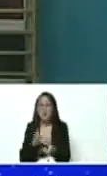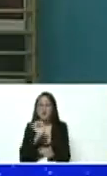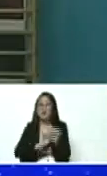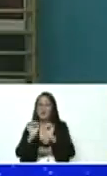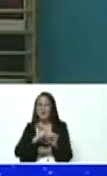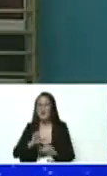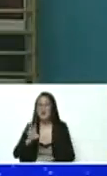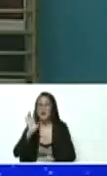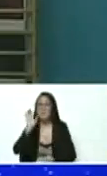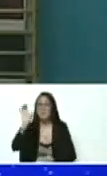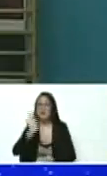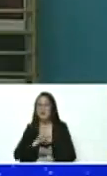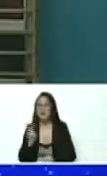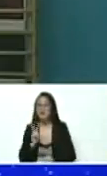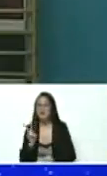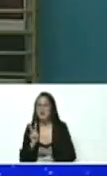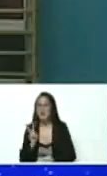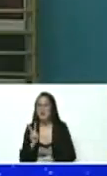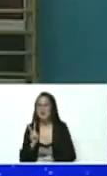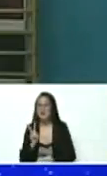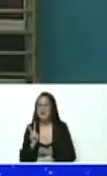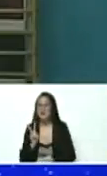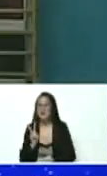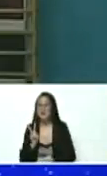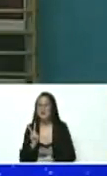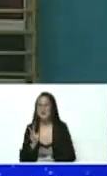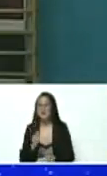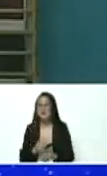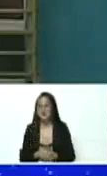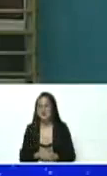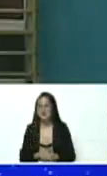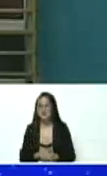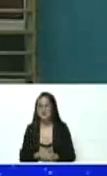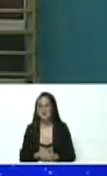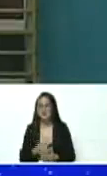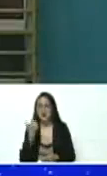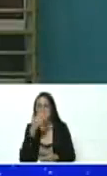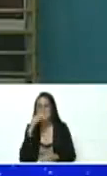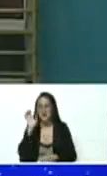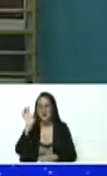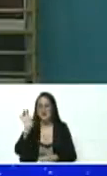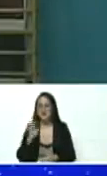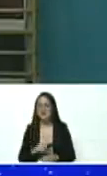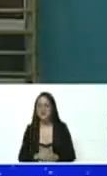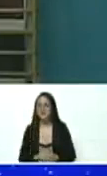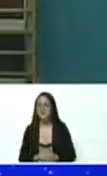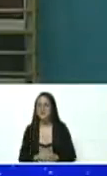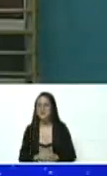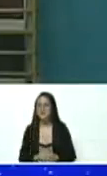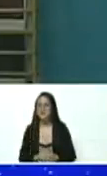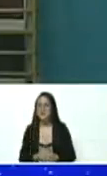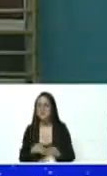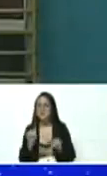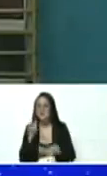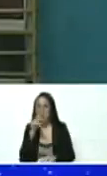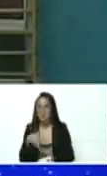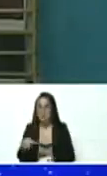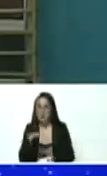defender la tierra venezolana de cualquier agresión extranjera imperialista. Es el mismo